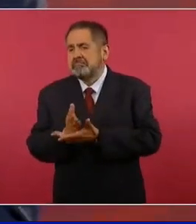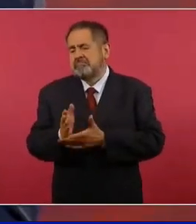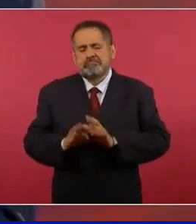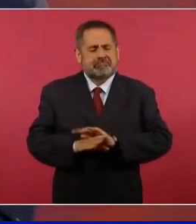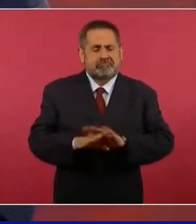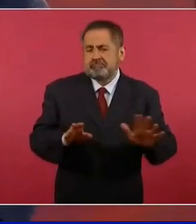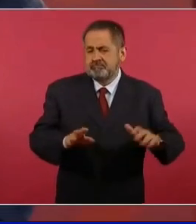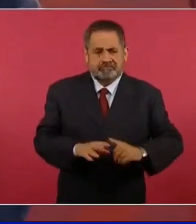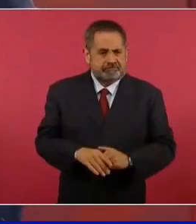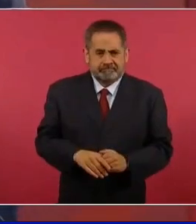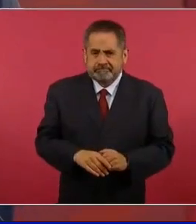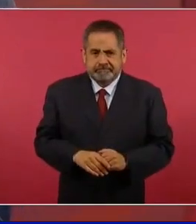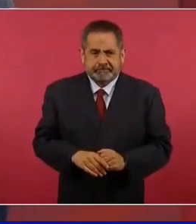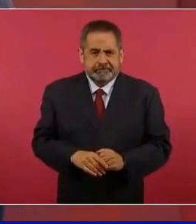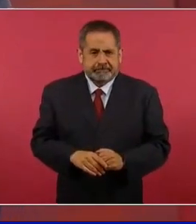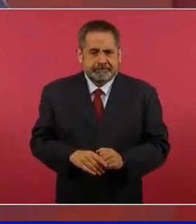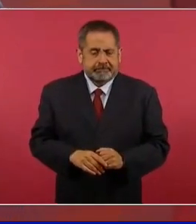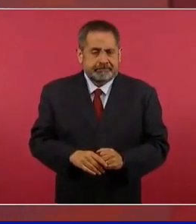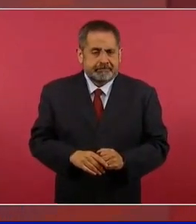el no